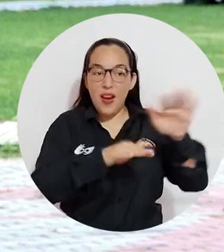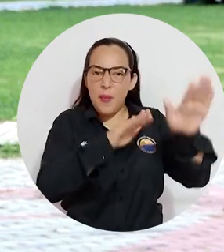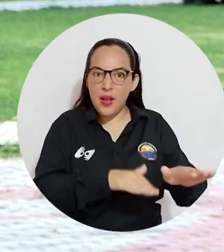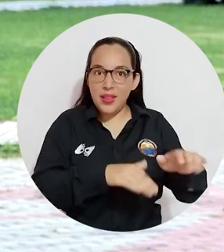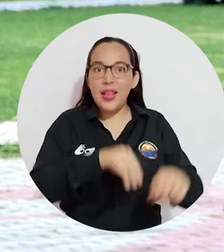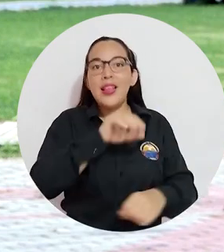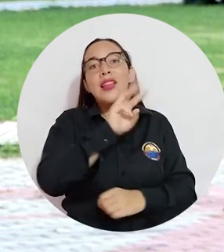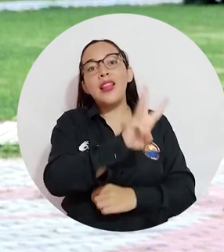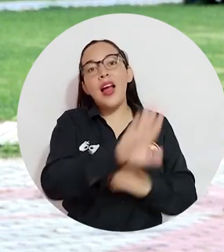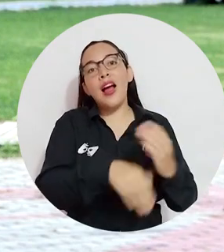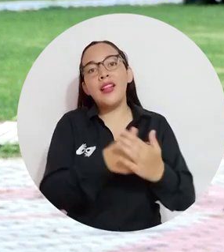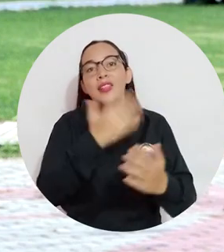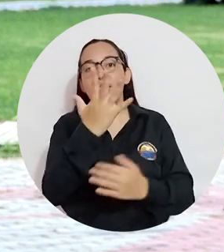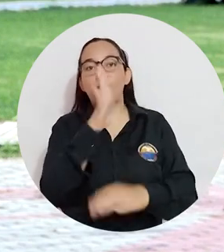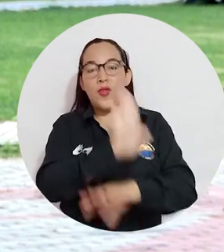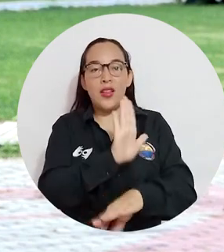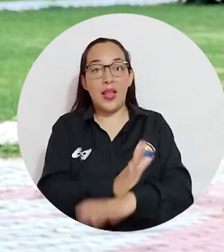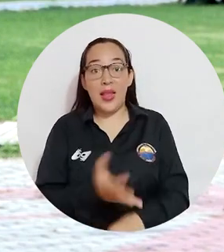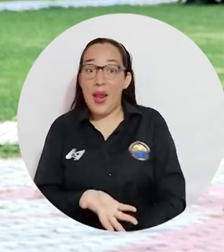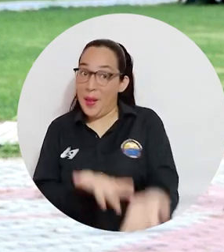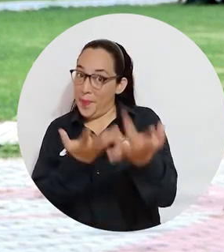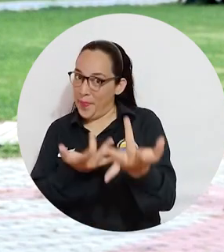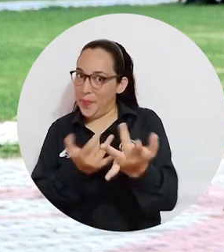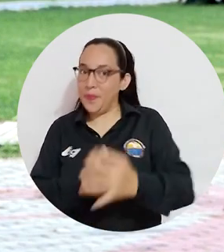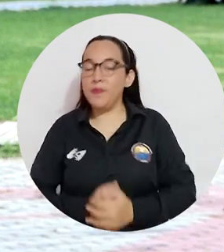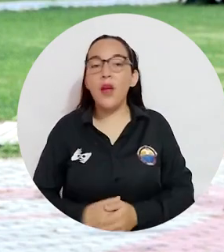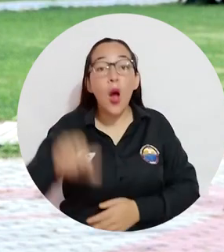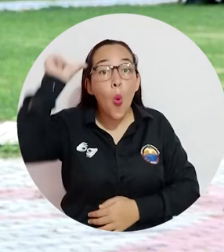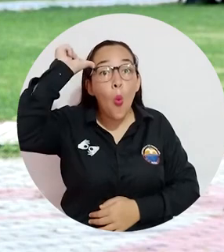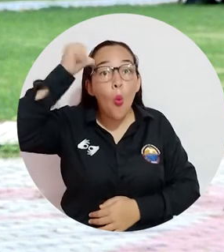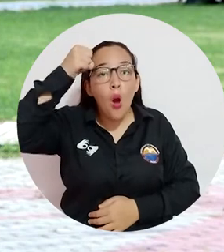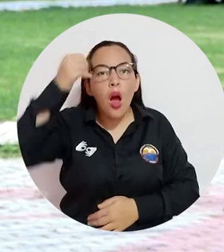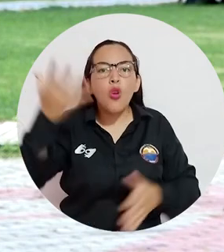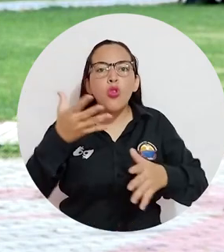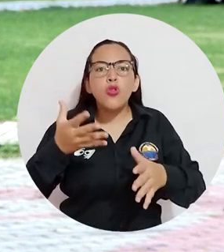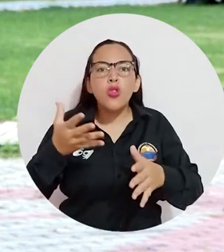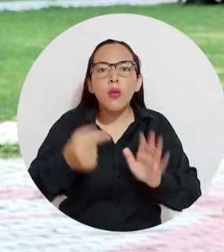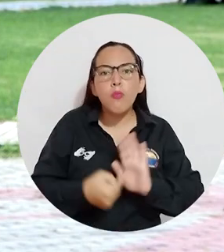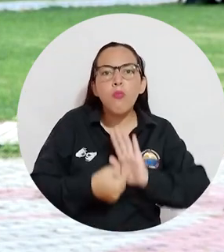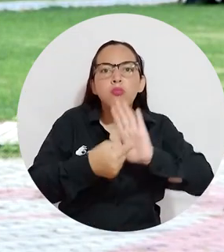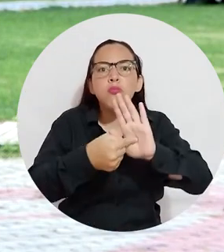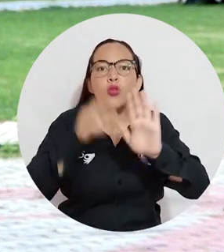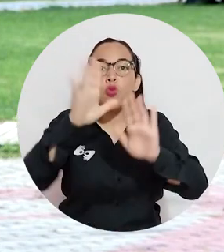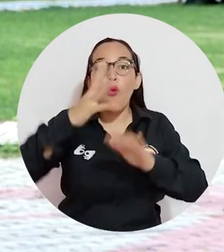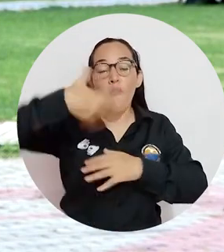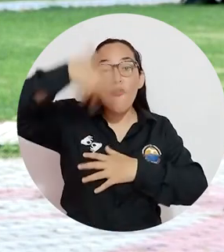Superior de 3 a 5 de la tarde. Los esperamos. Recuerda que las transmisiones